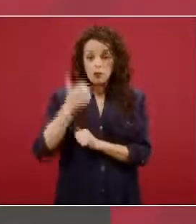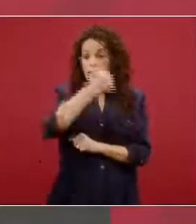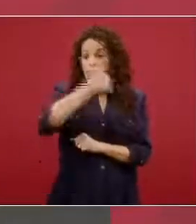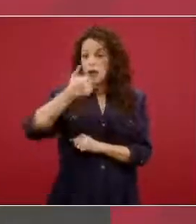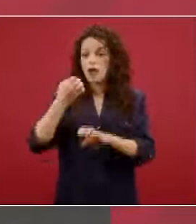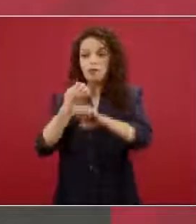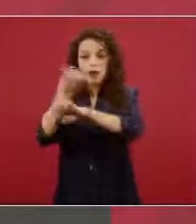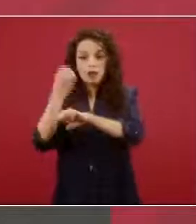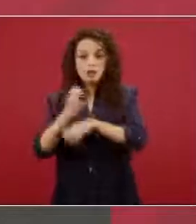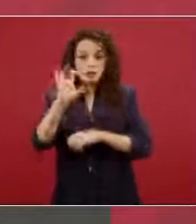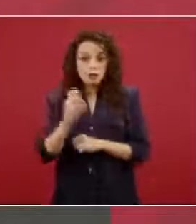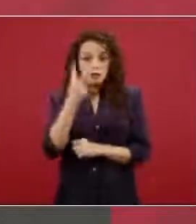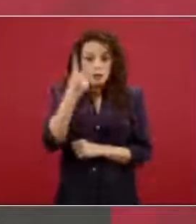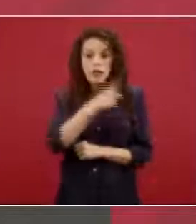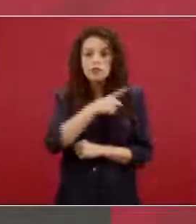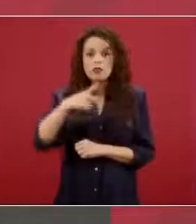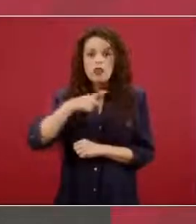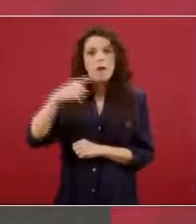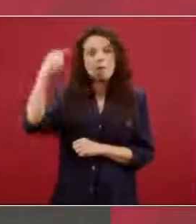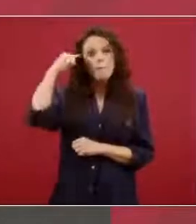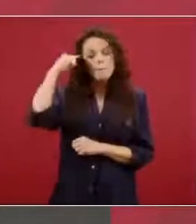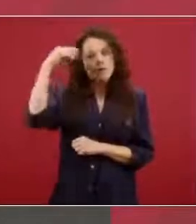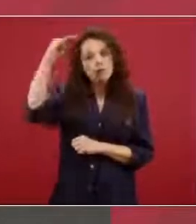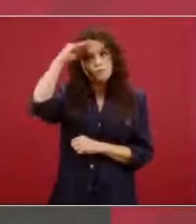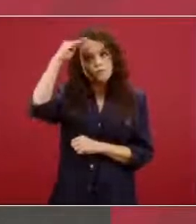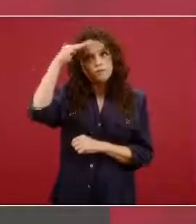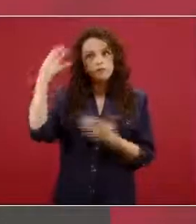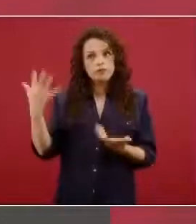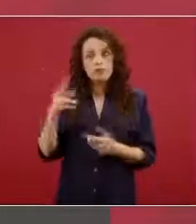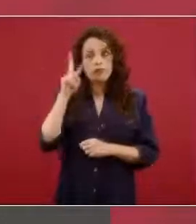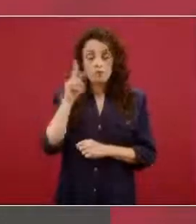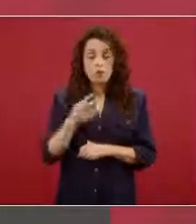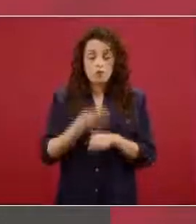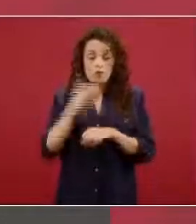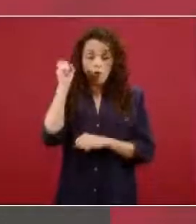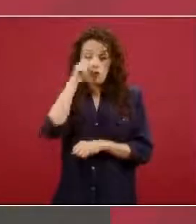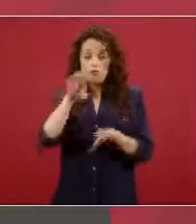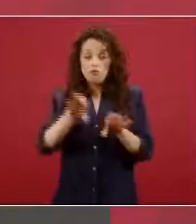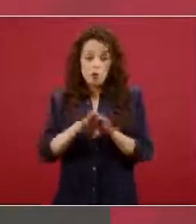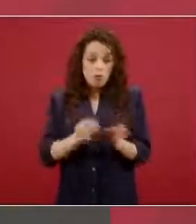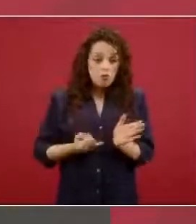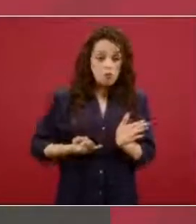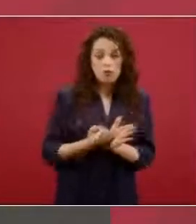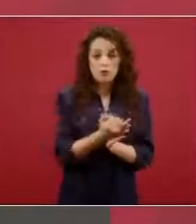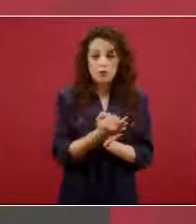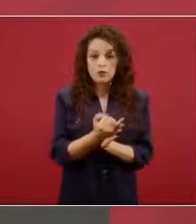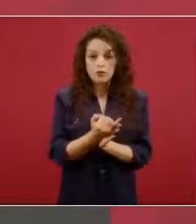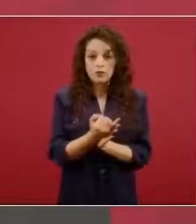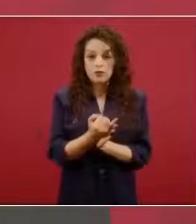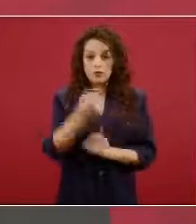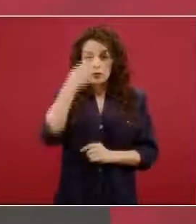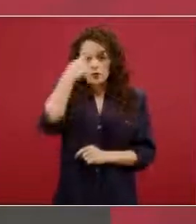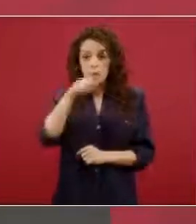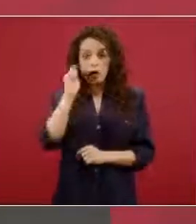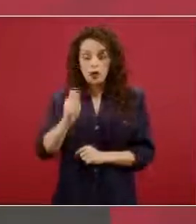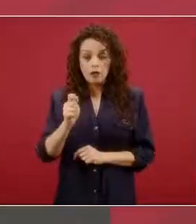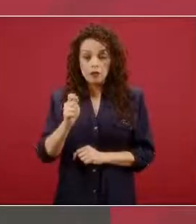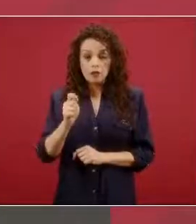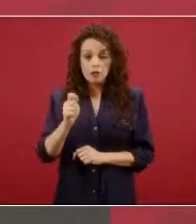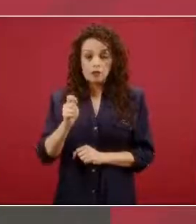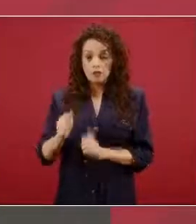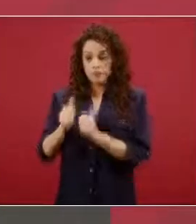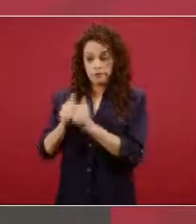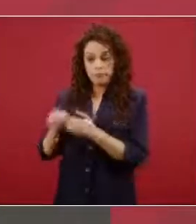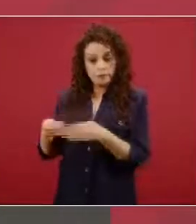entidades tengan en mente la dificultad de decidir entre las medidas de confinamiento para evitar